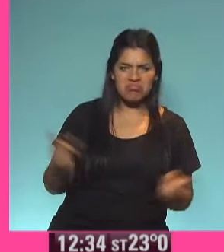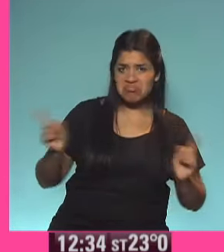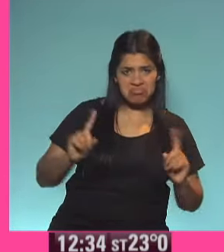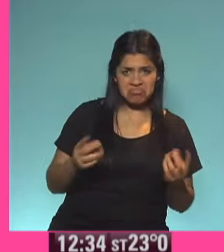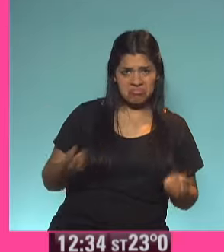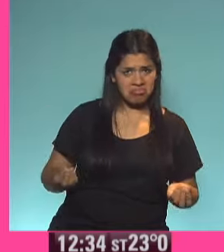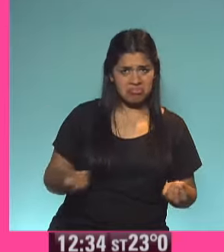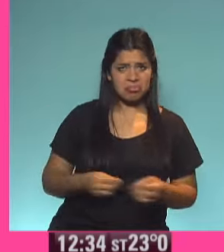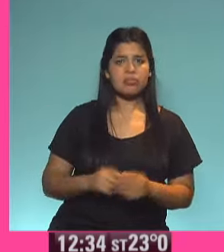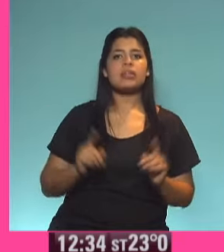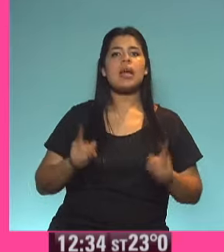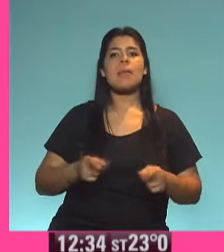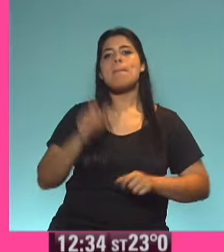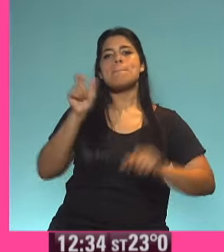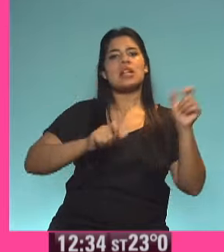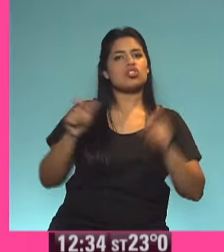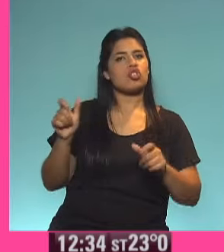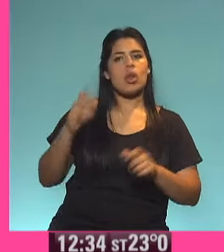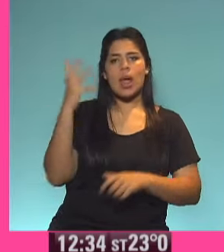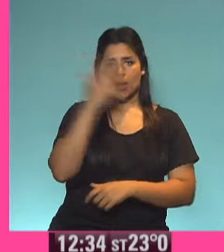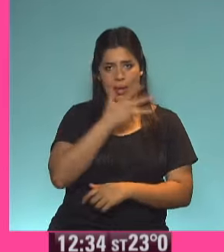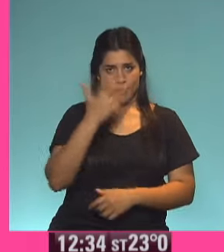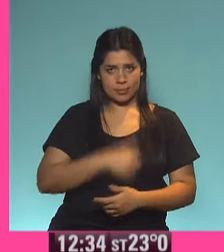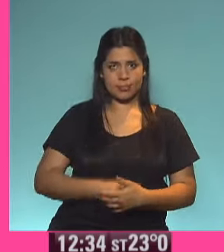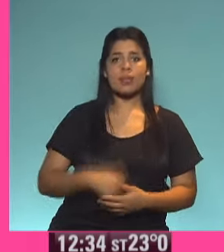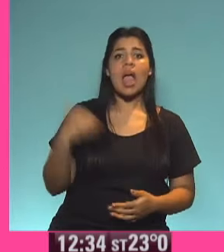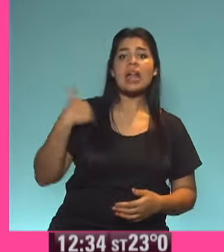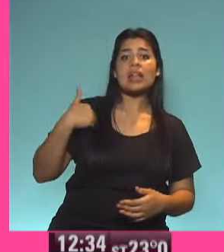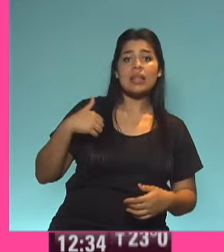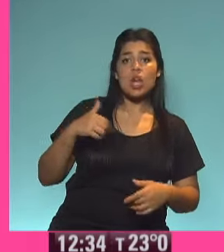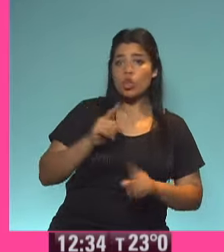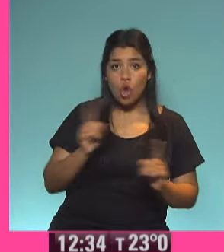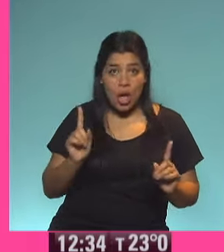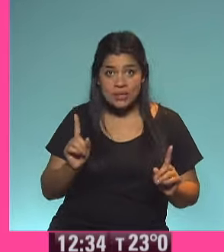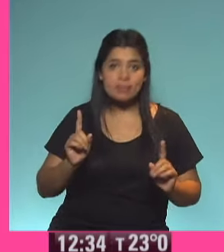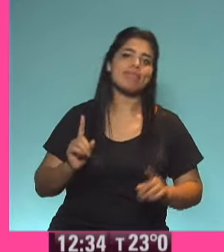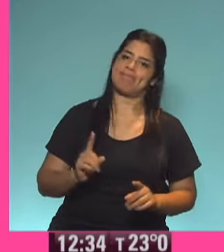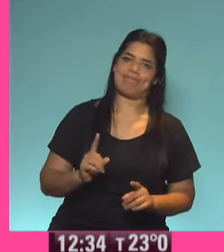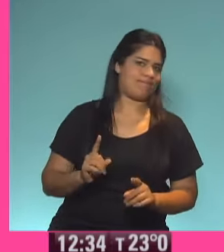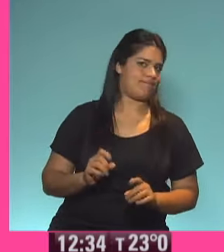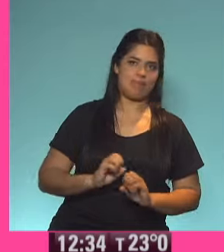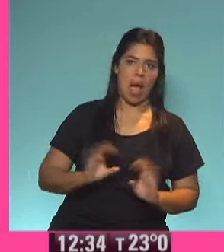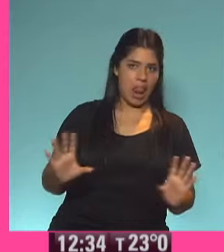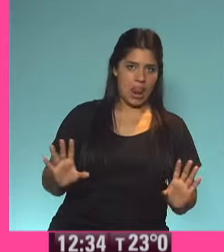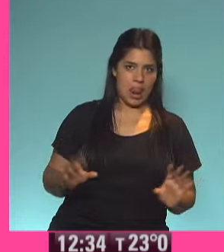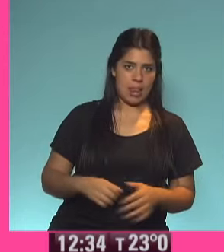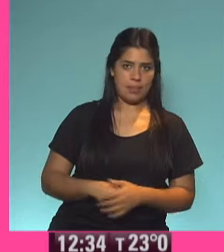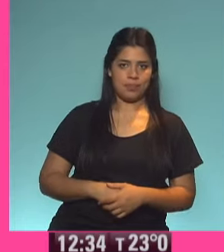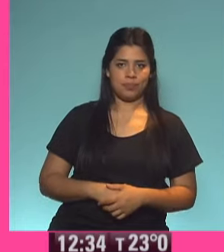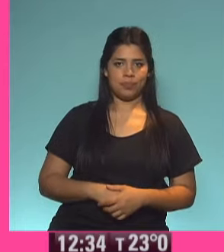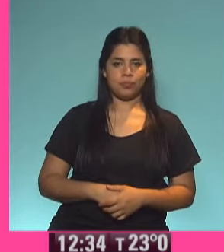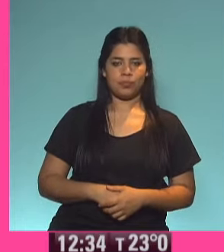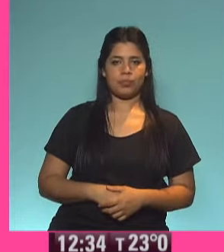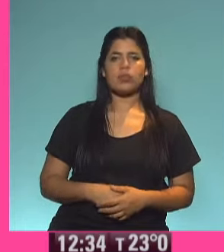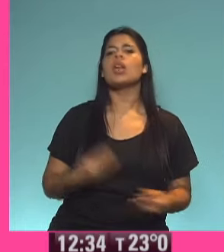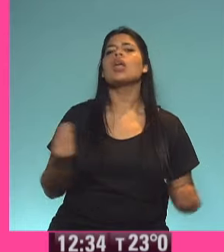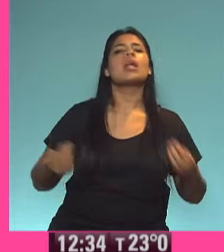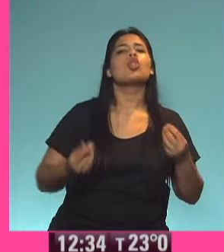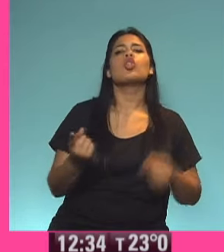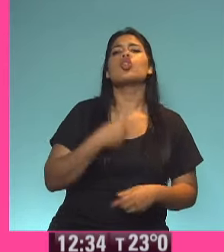estructural de los negres no son argentines. No pueden y no serán argentines. Claro, ¿qué podemos hacer para que un